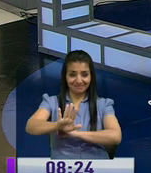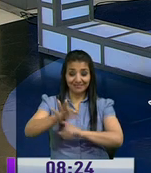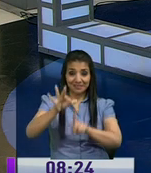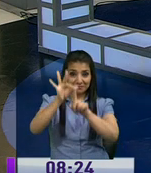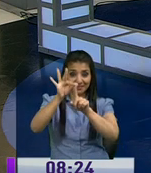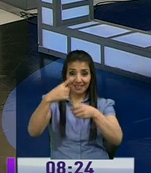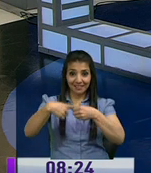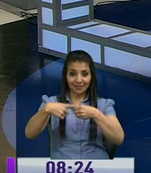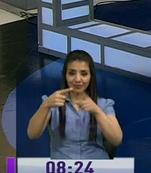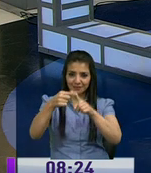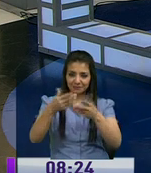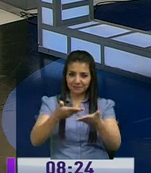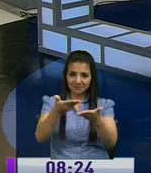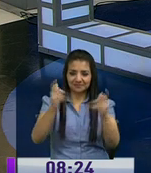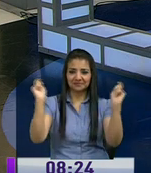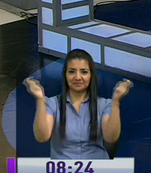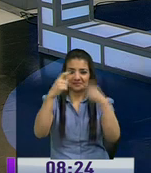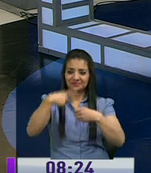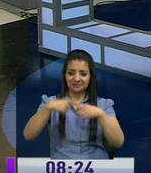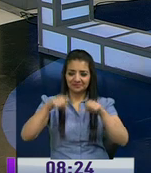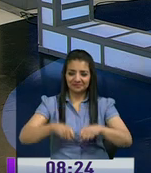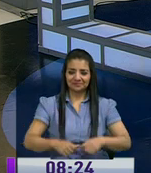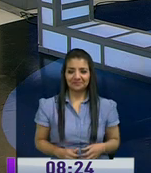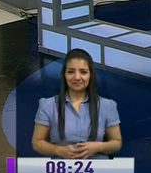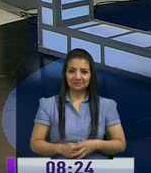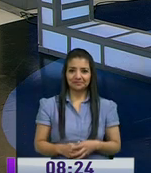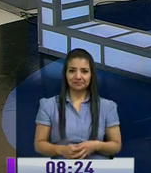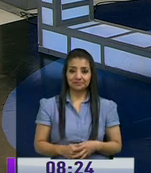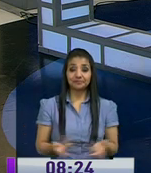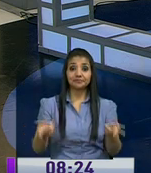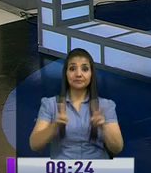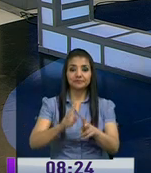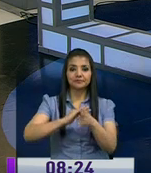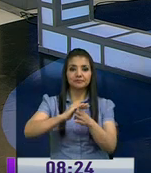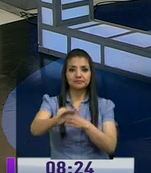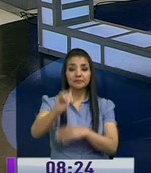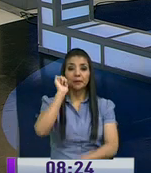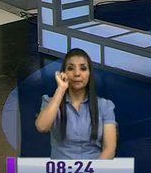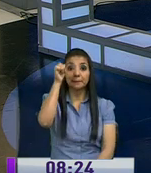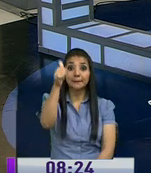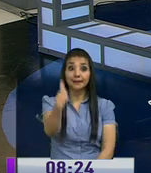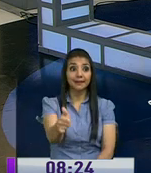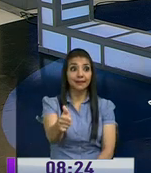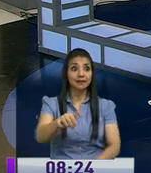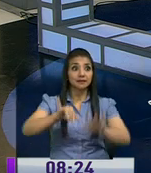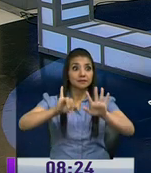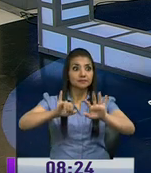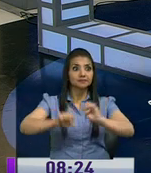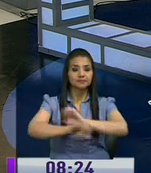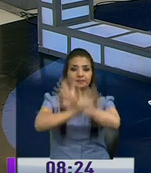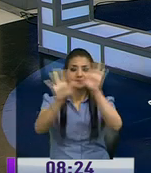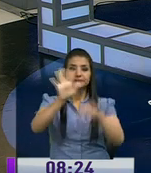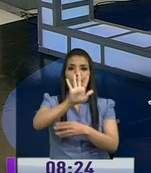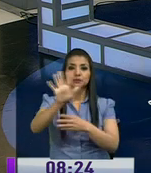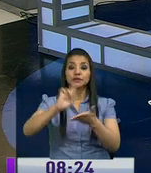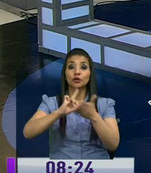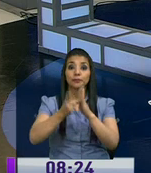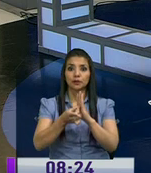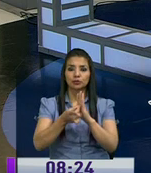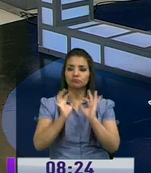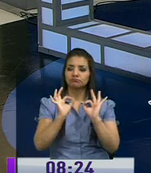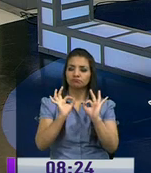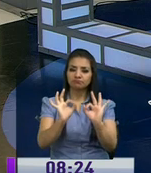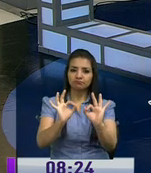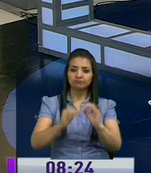especialmente hecho para usted y para festejar a la carita de Dios. Invitados mañana, vecinos, no se olviden, 6:55 de la mañana y estaremos en